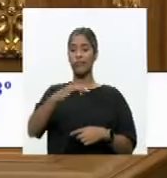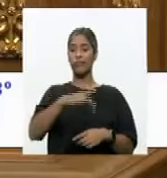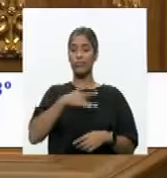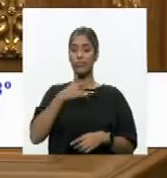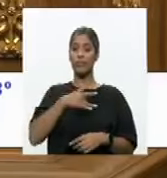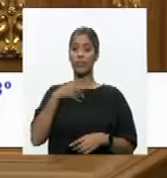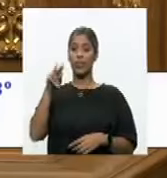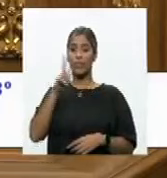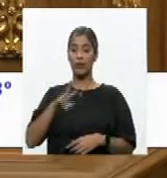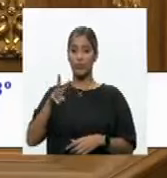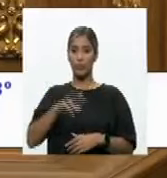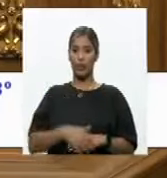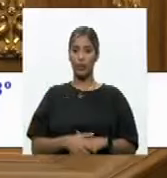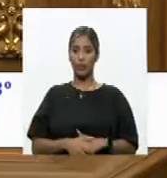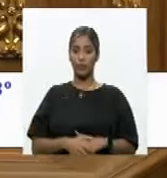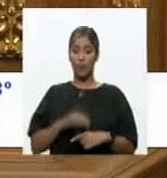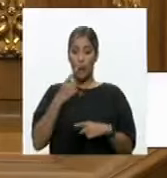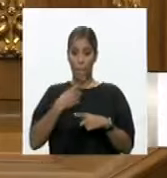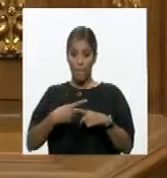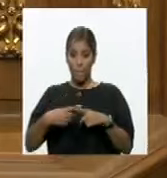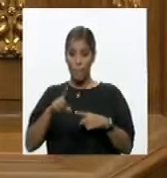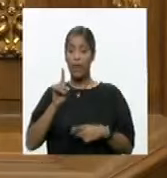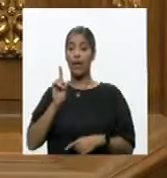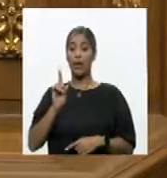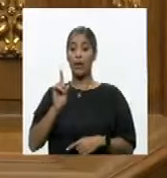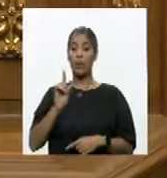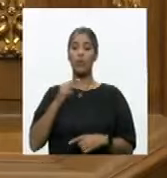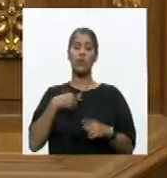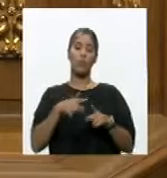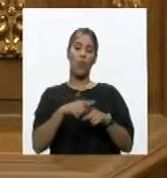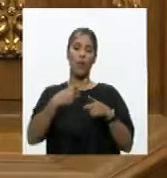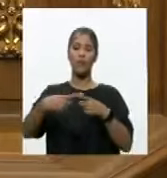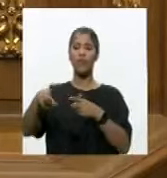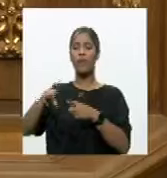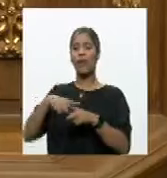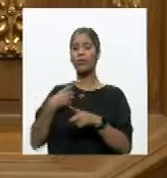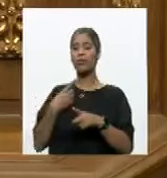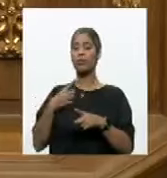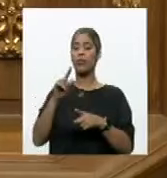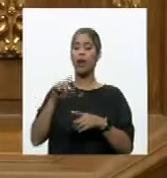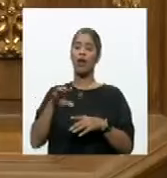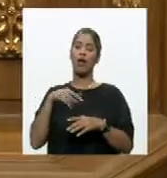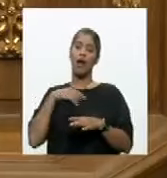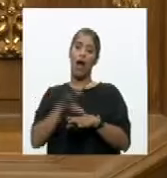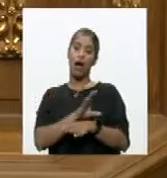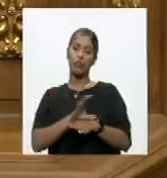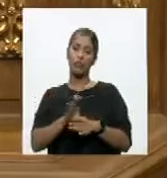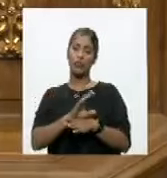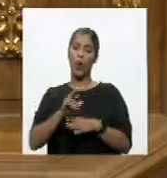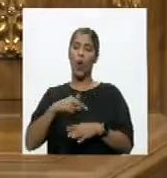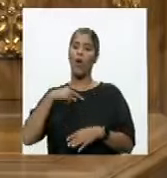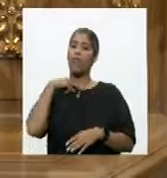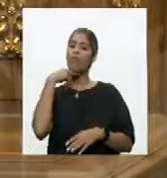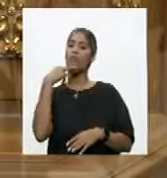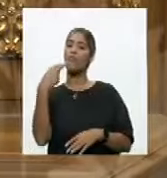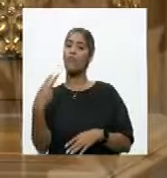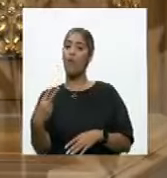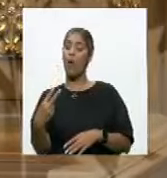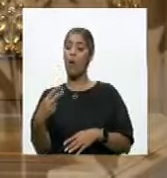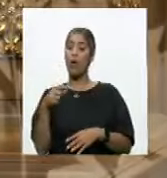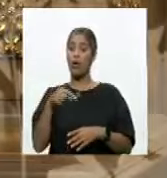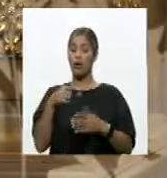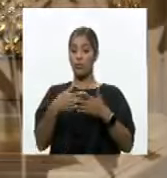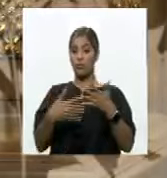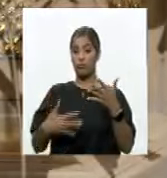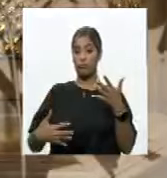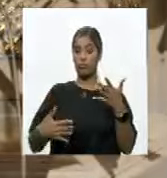Venezuela. Pero con la diferencia que sus letras, su voz y su música estaban preñadas de amor y ternura. A